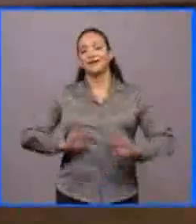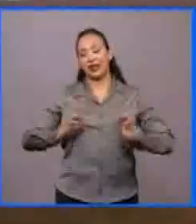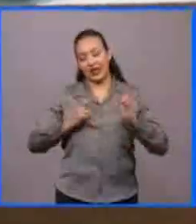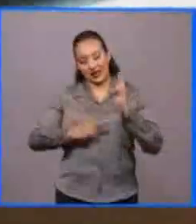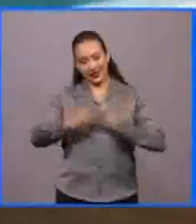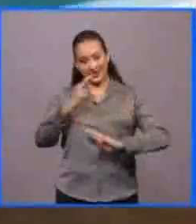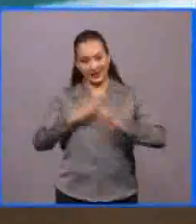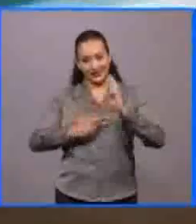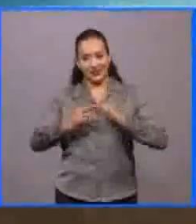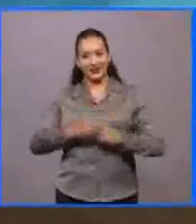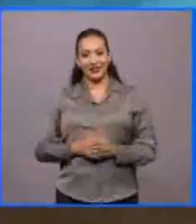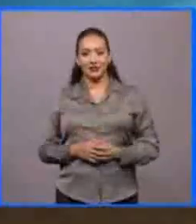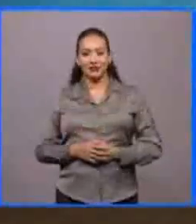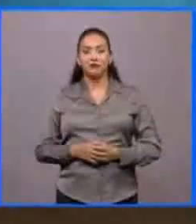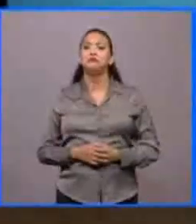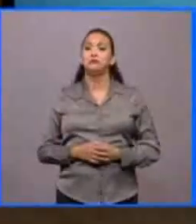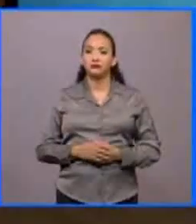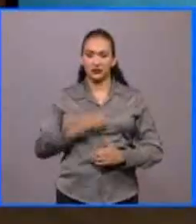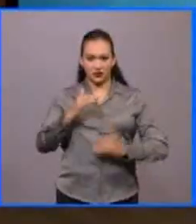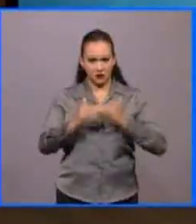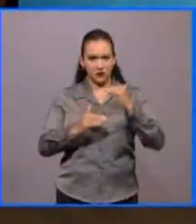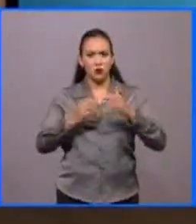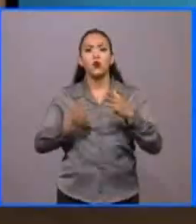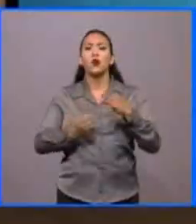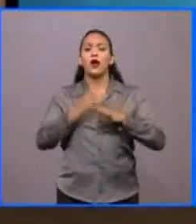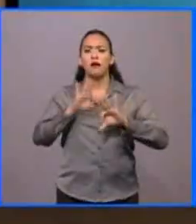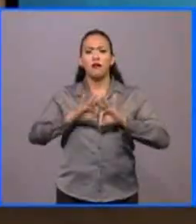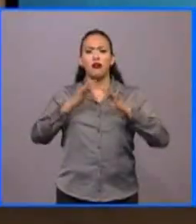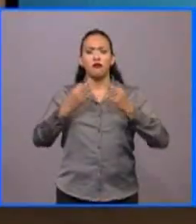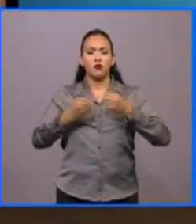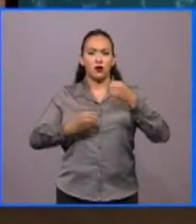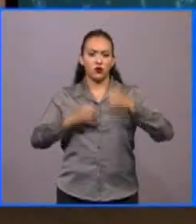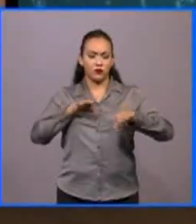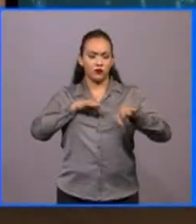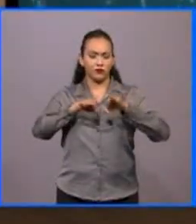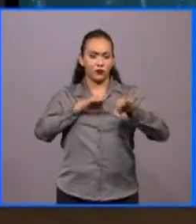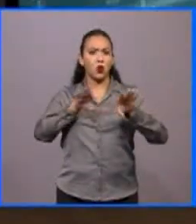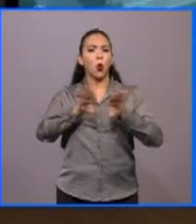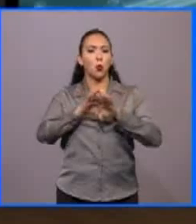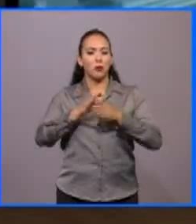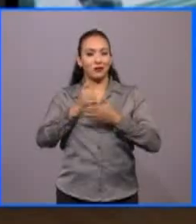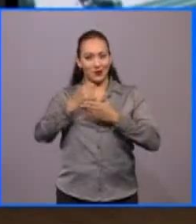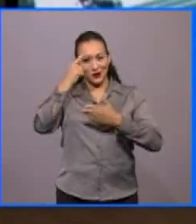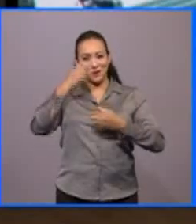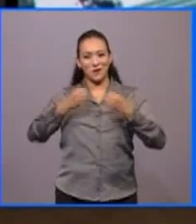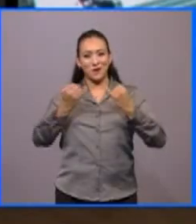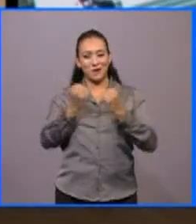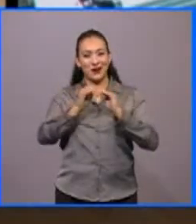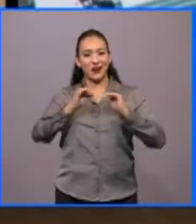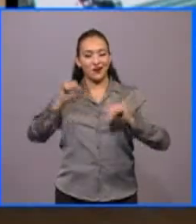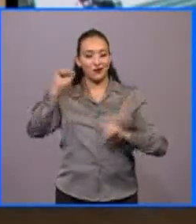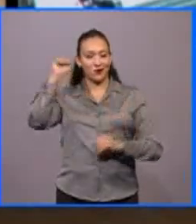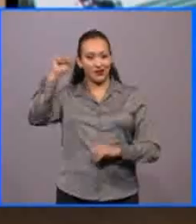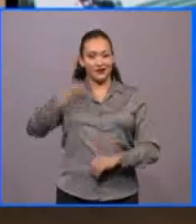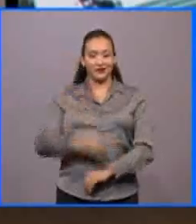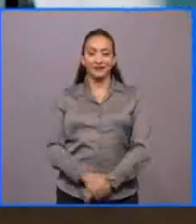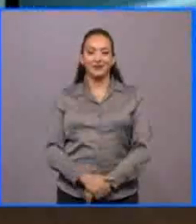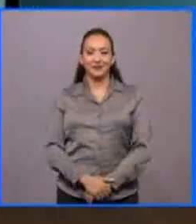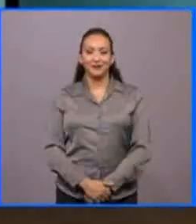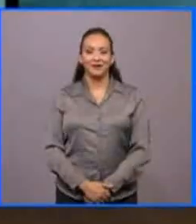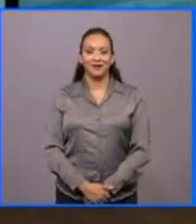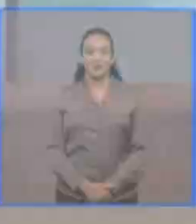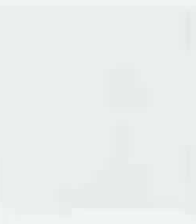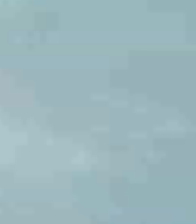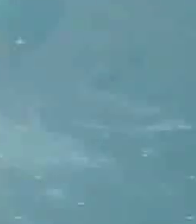Al regresar, avanza el nuevo sistema de justicia laboral consolidando democracia y libertad sindical.